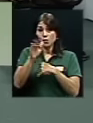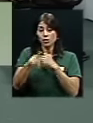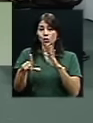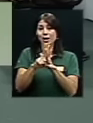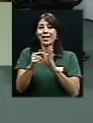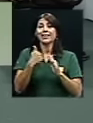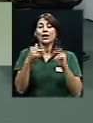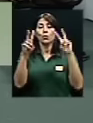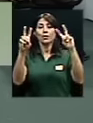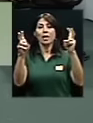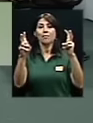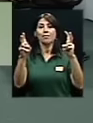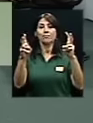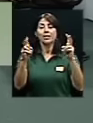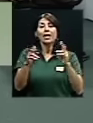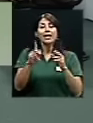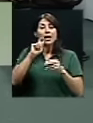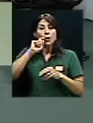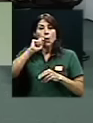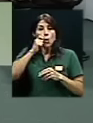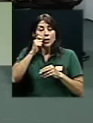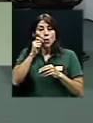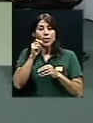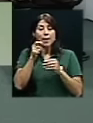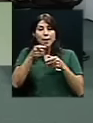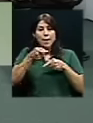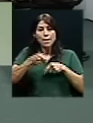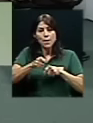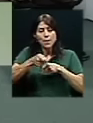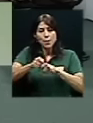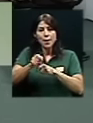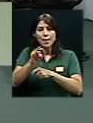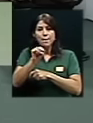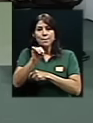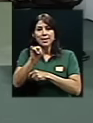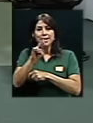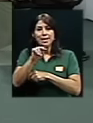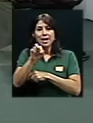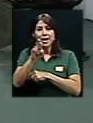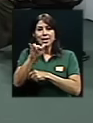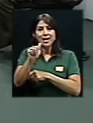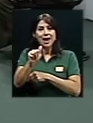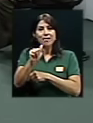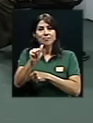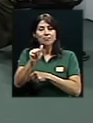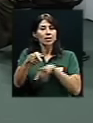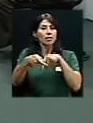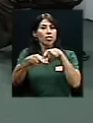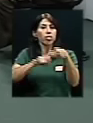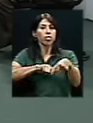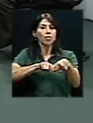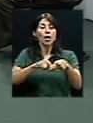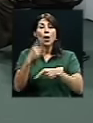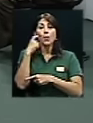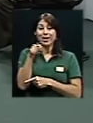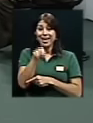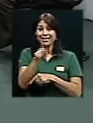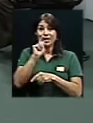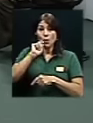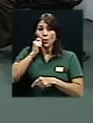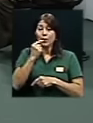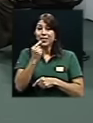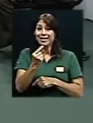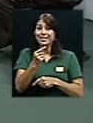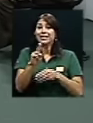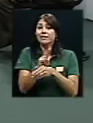el hecho de que se respeta lo que establece el Código de Minería, porque el Código de Minería establece que para cada fuente de materiales que se vaya a utilizar se